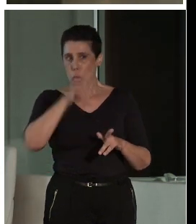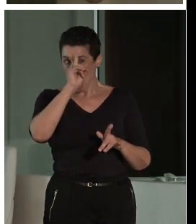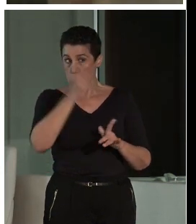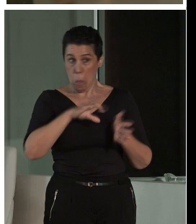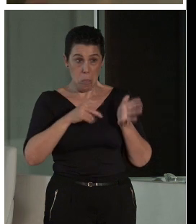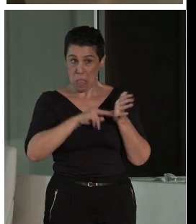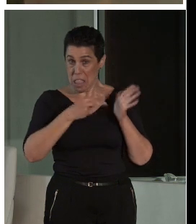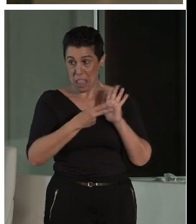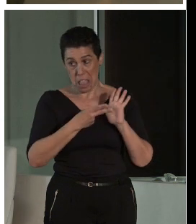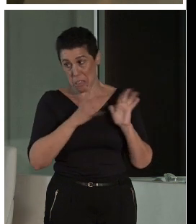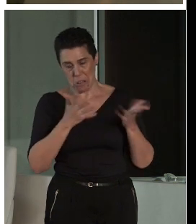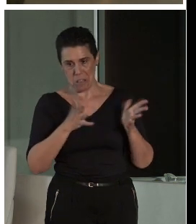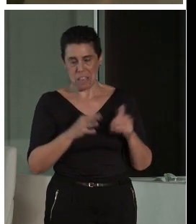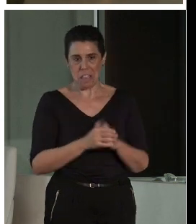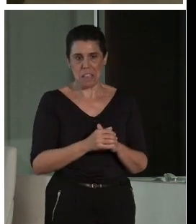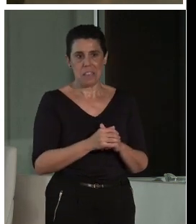Bueno,